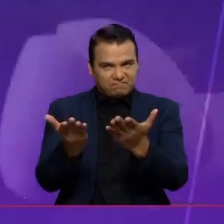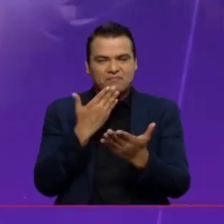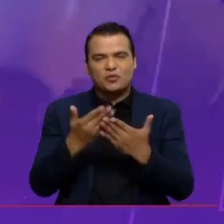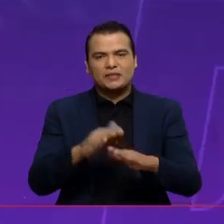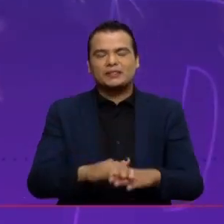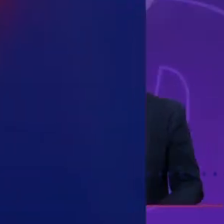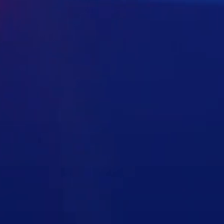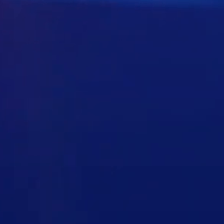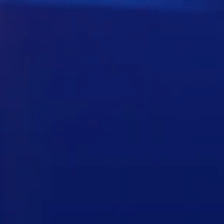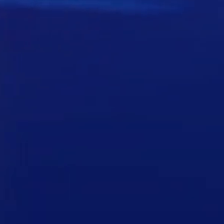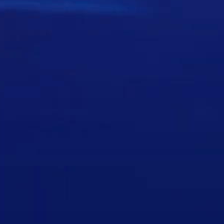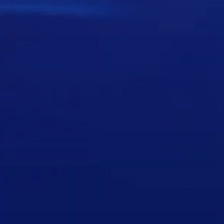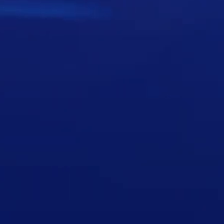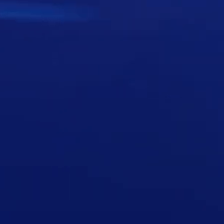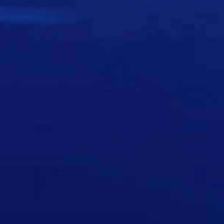tal?